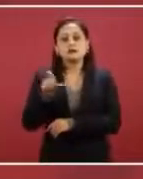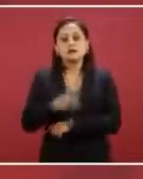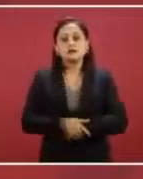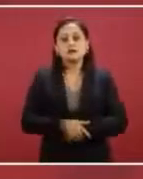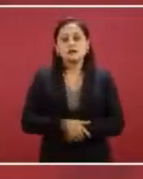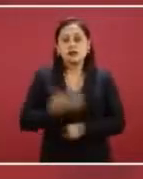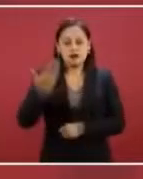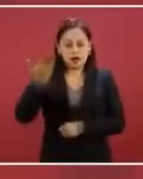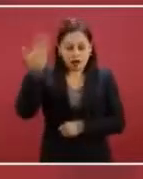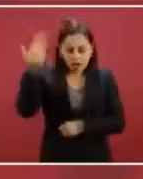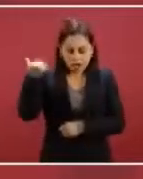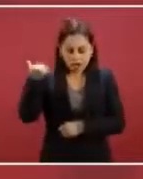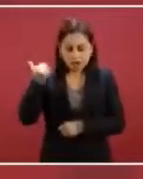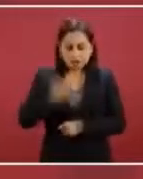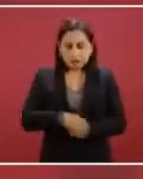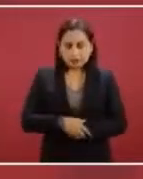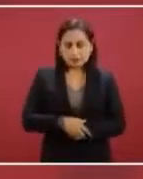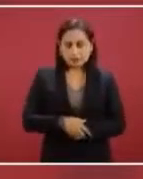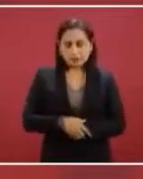a